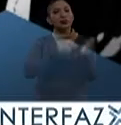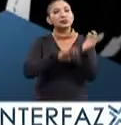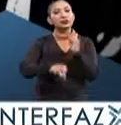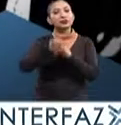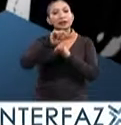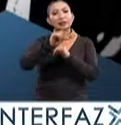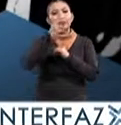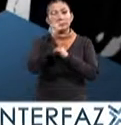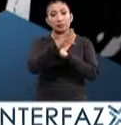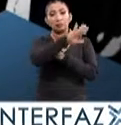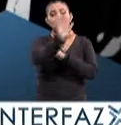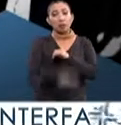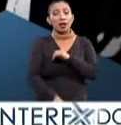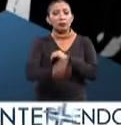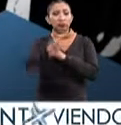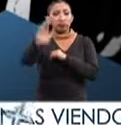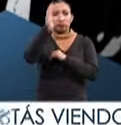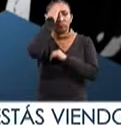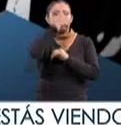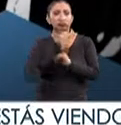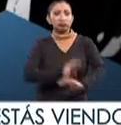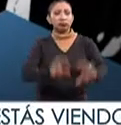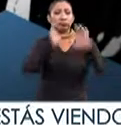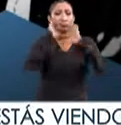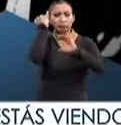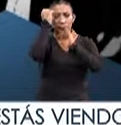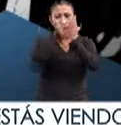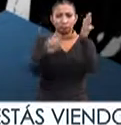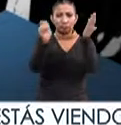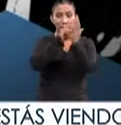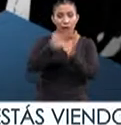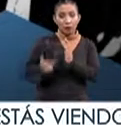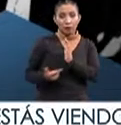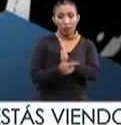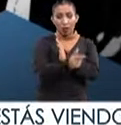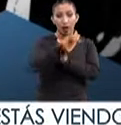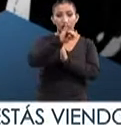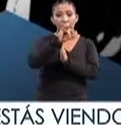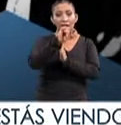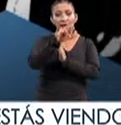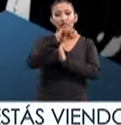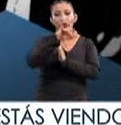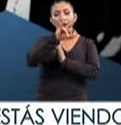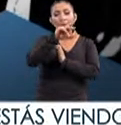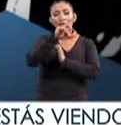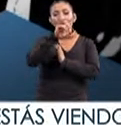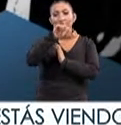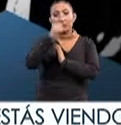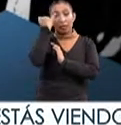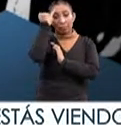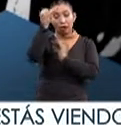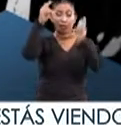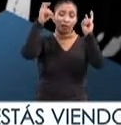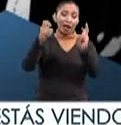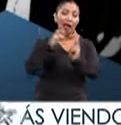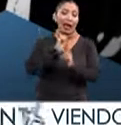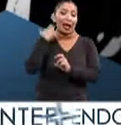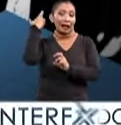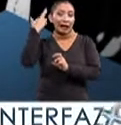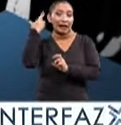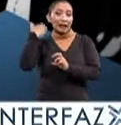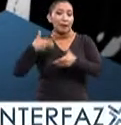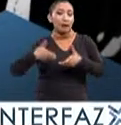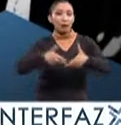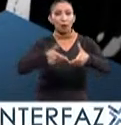En 1973 muere el reconocido cantante y compositor guanajuatense José Alfredo Jiménez, autor de El